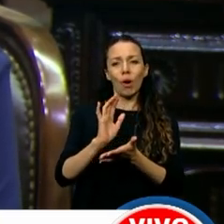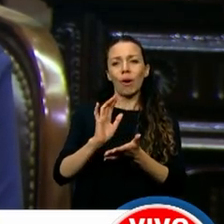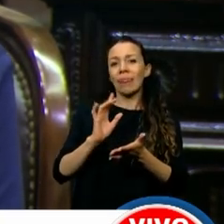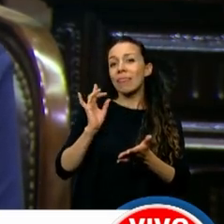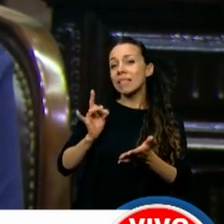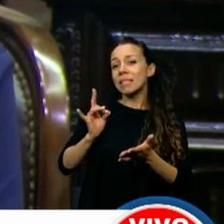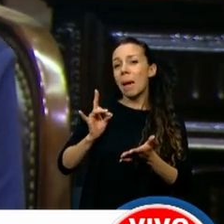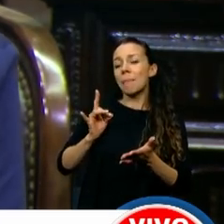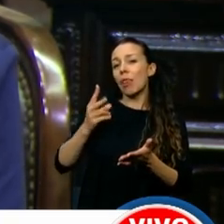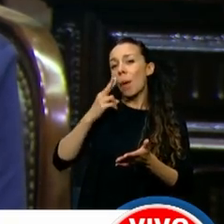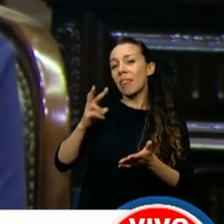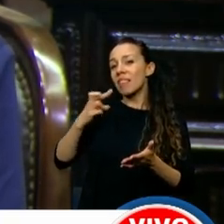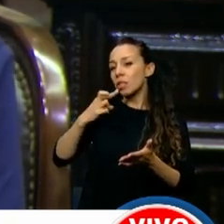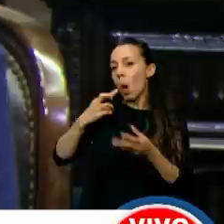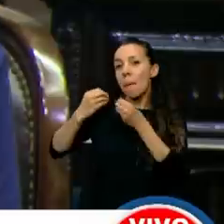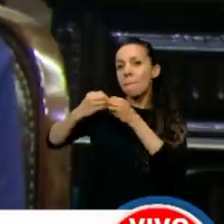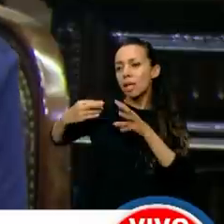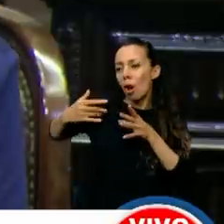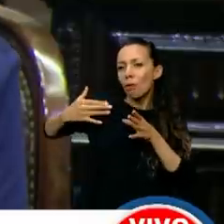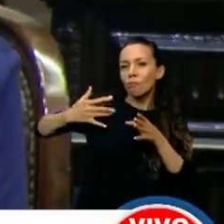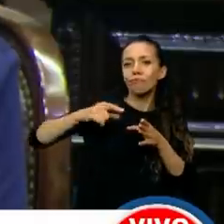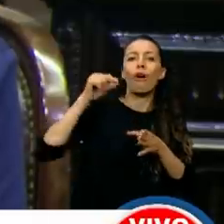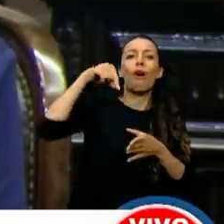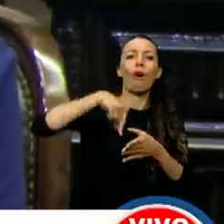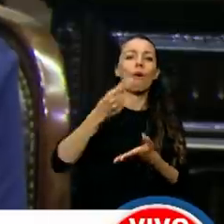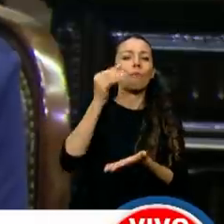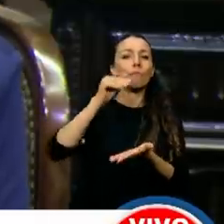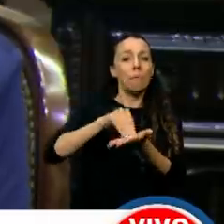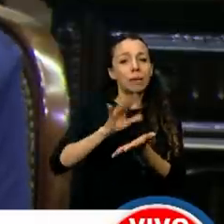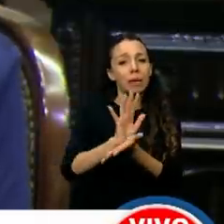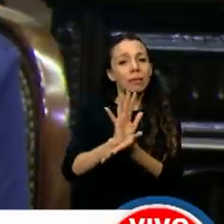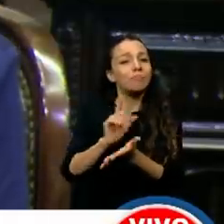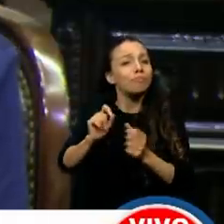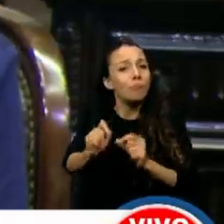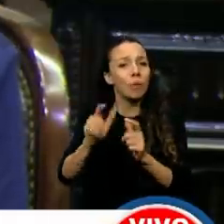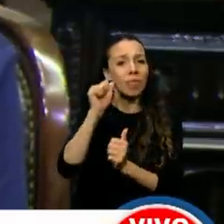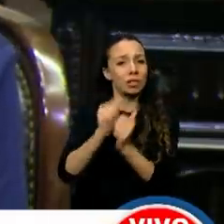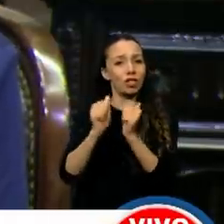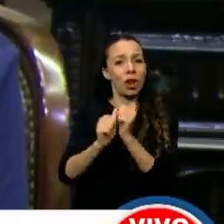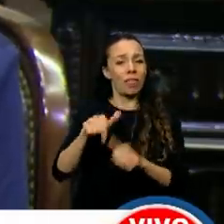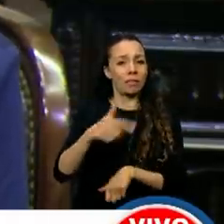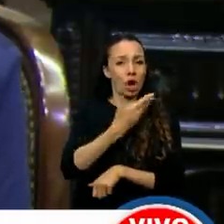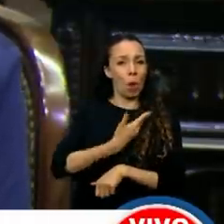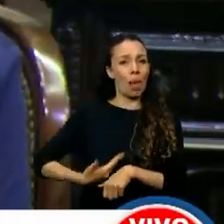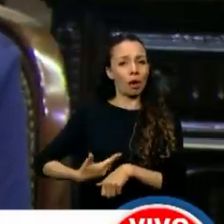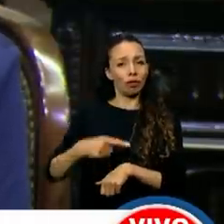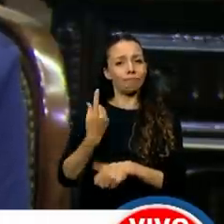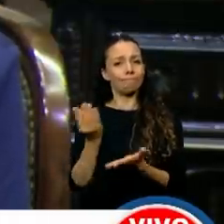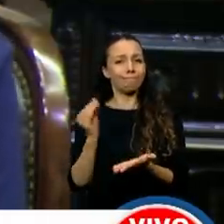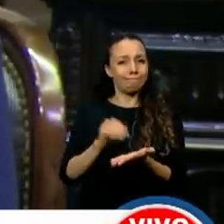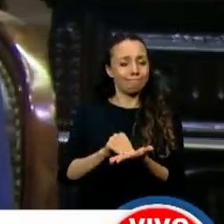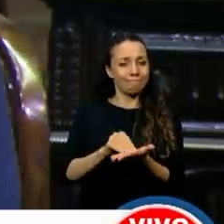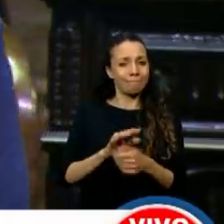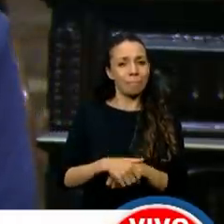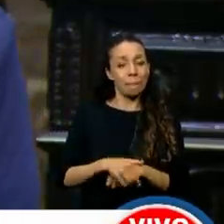diciembre del 2019 es decir del relato de este gobierno estamos tratando un presupuesto que